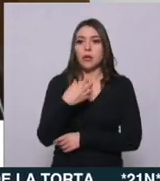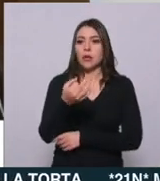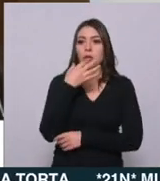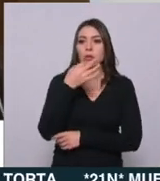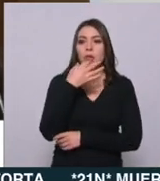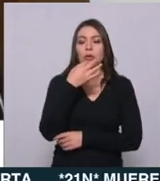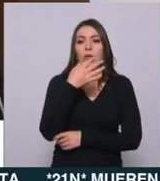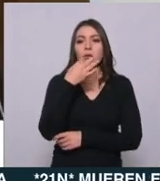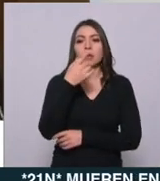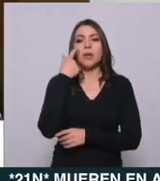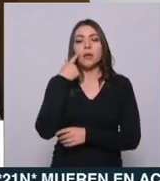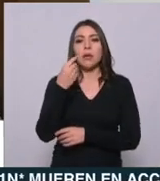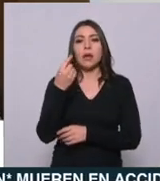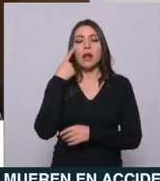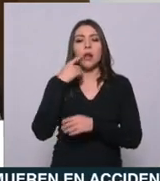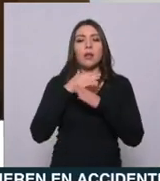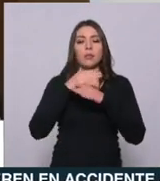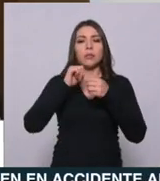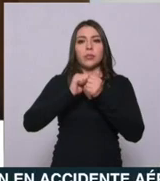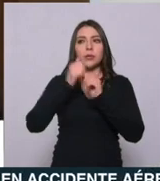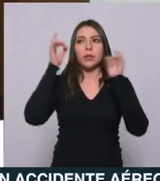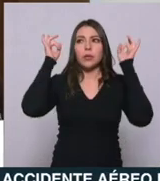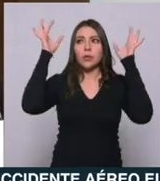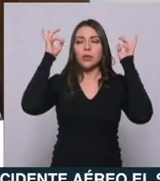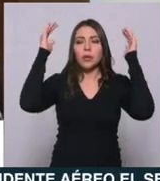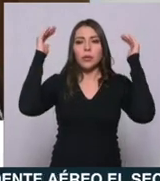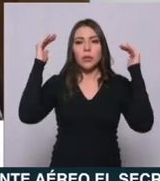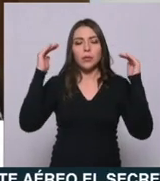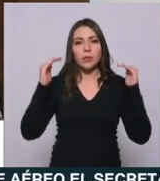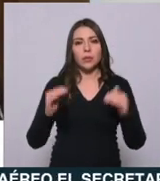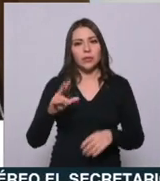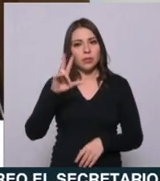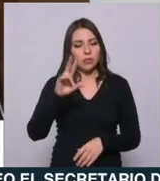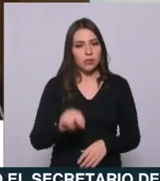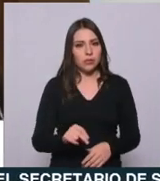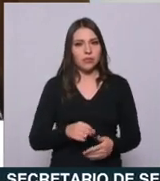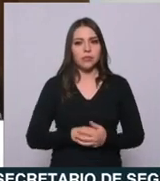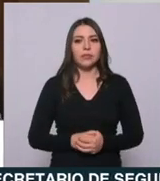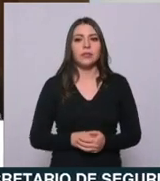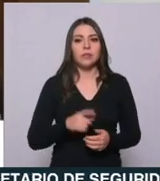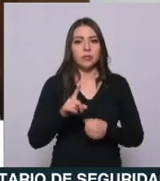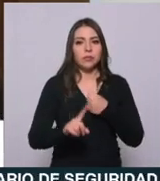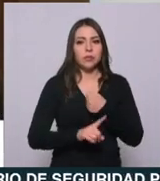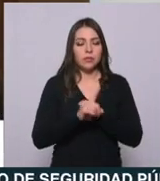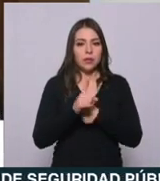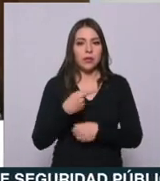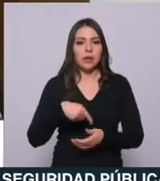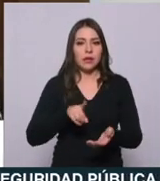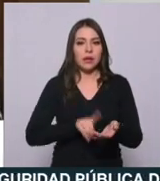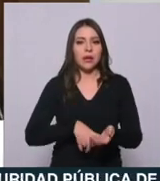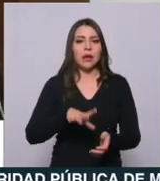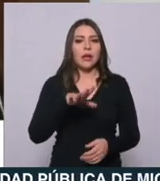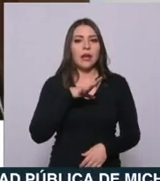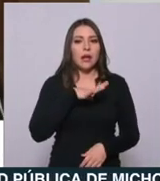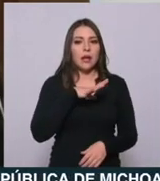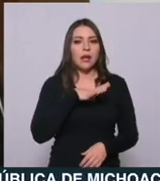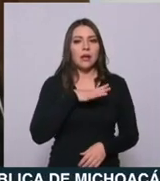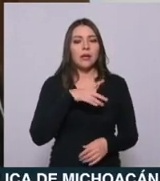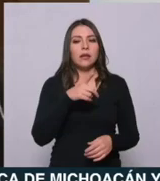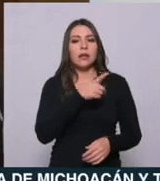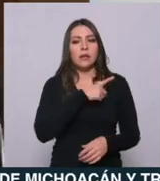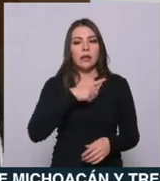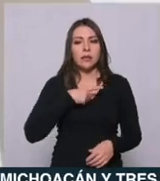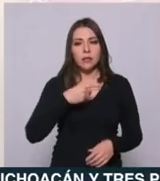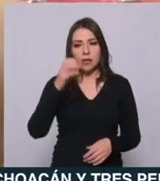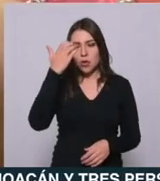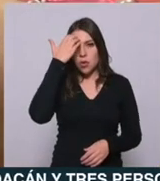me calme el dolor de cabeza. Entonces, volvemos a lo mismo. El riesgo está directamente proporcionado con el nivel de